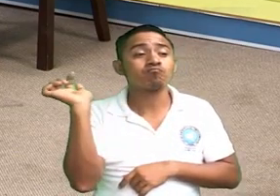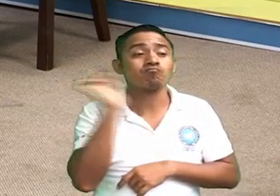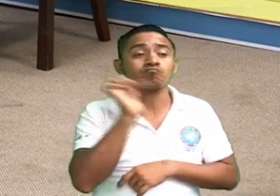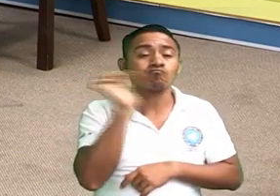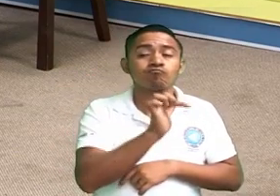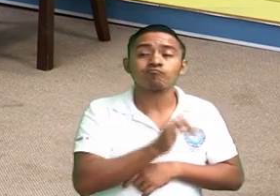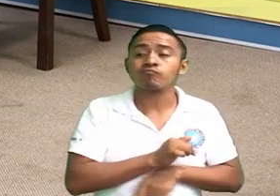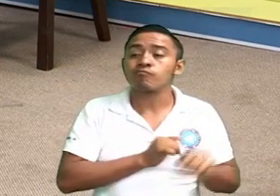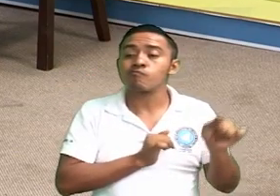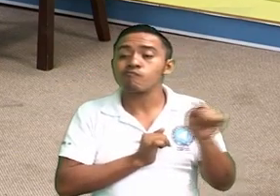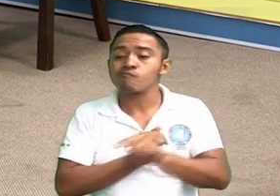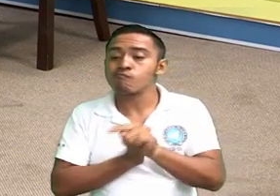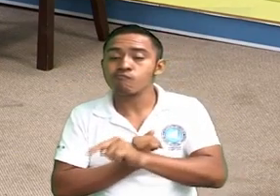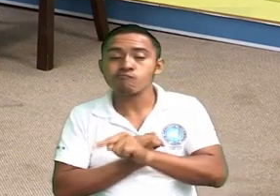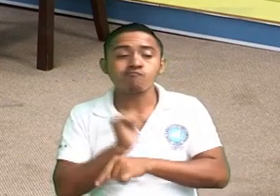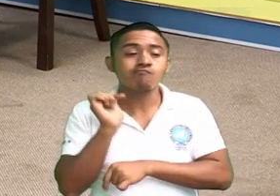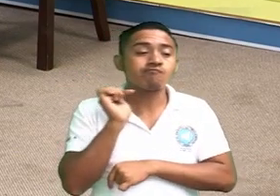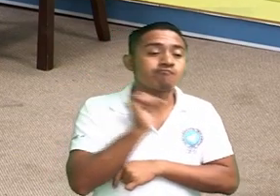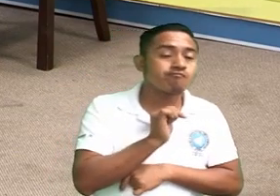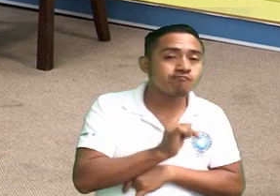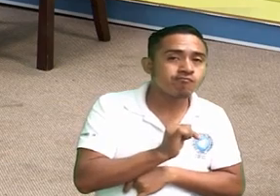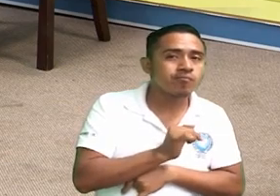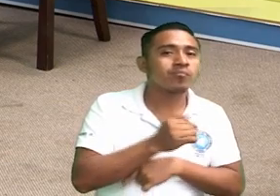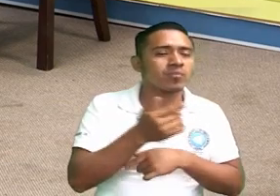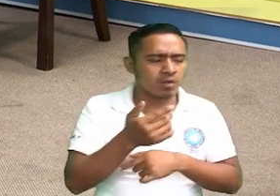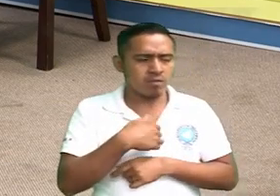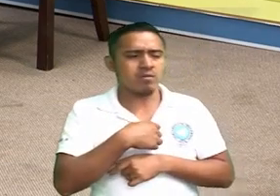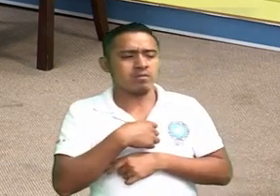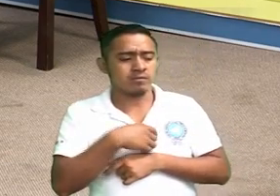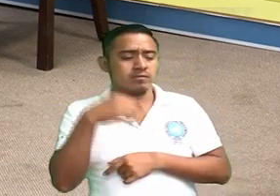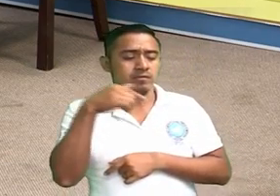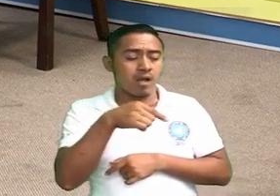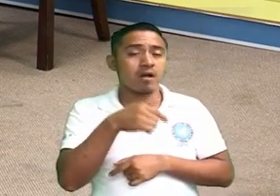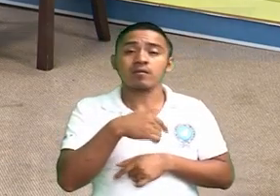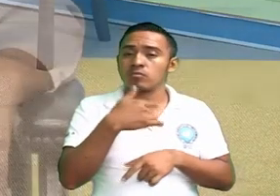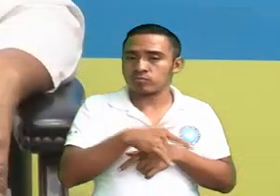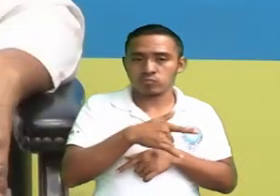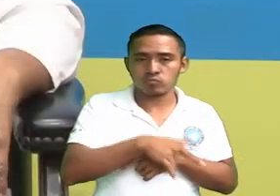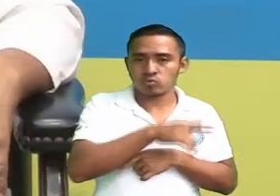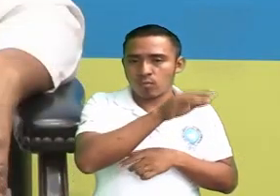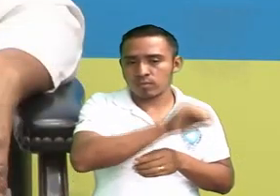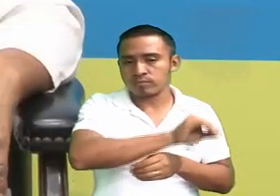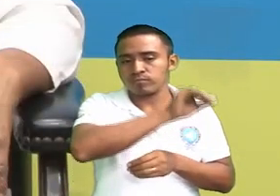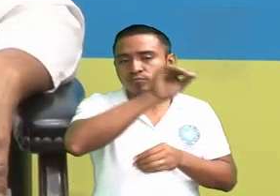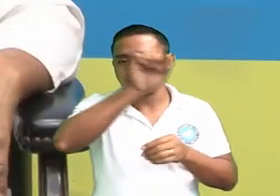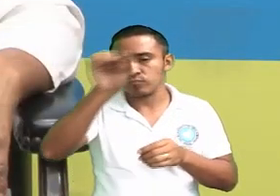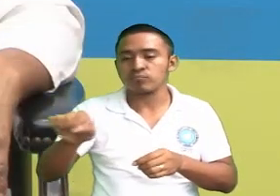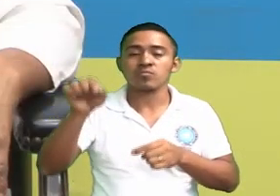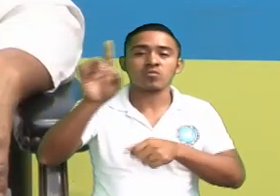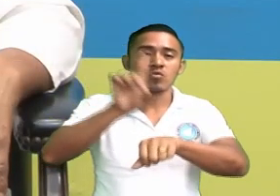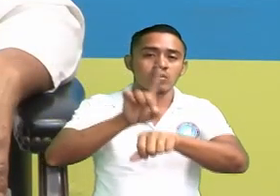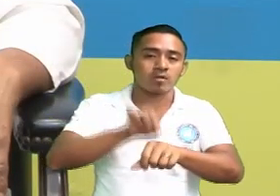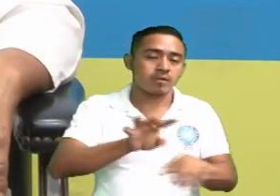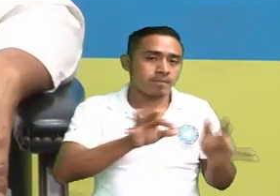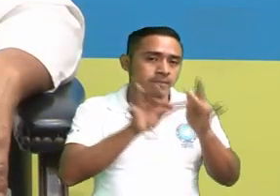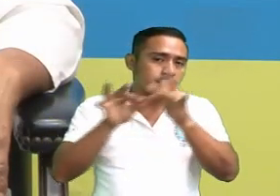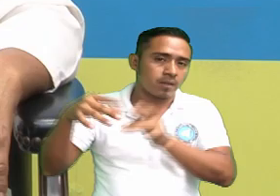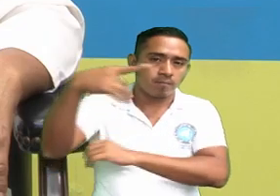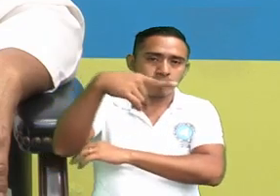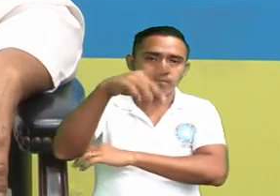primer año de vida, cuando el niño generalmente no hace señas, no dice papá, mamá, hace señas,